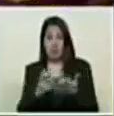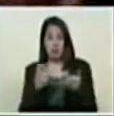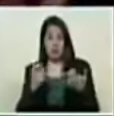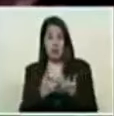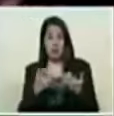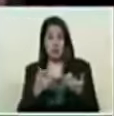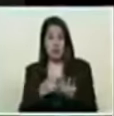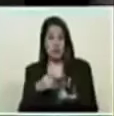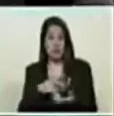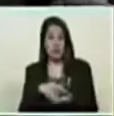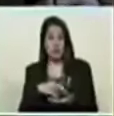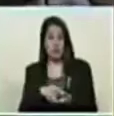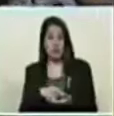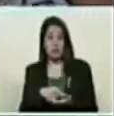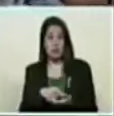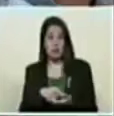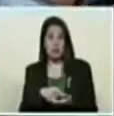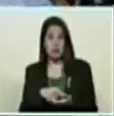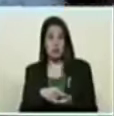Gobernador Lacaba,